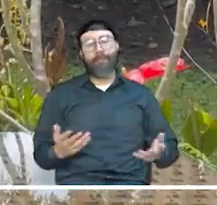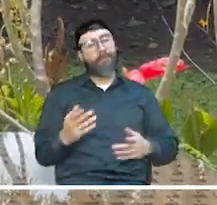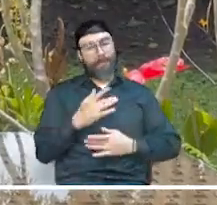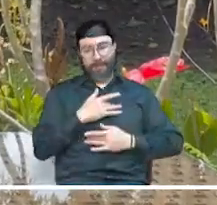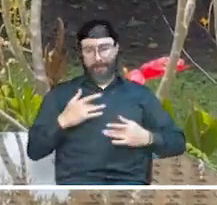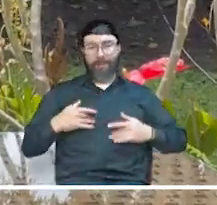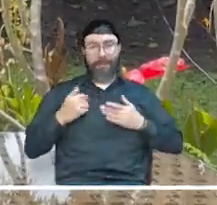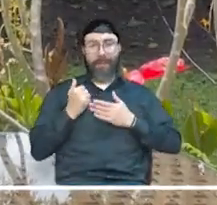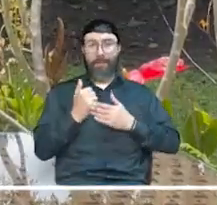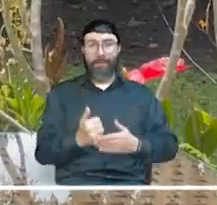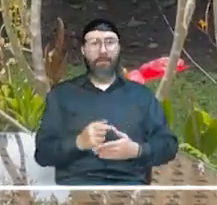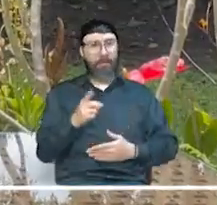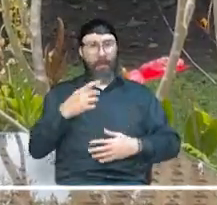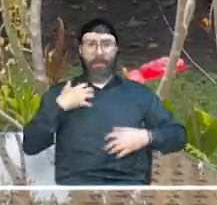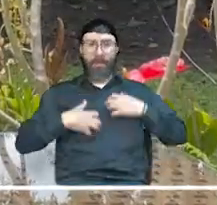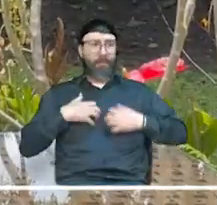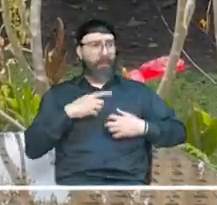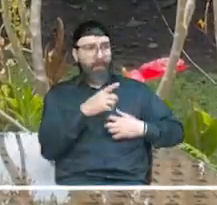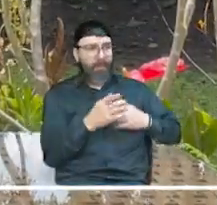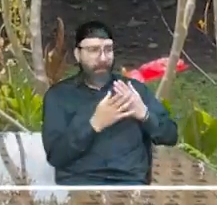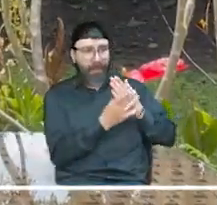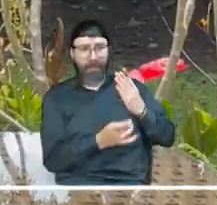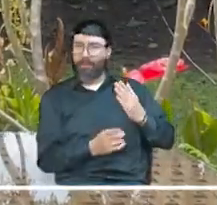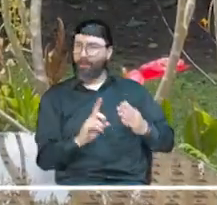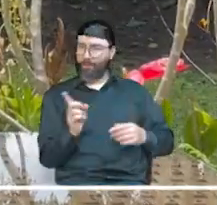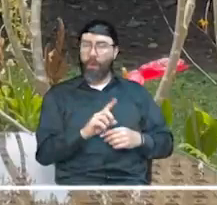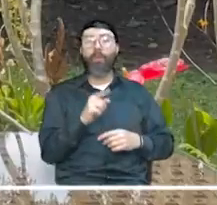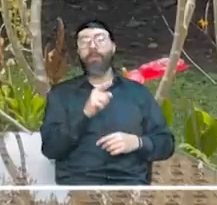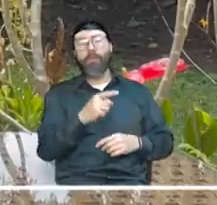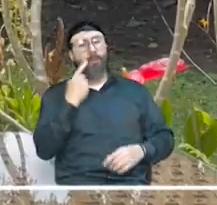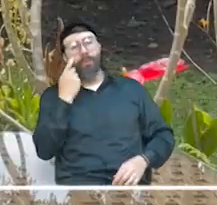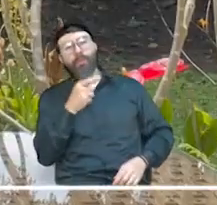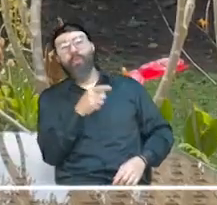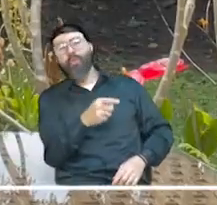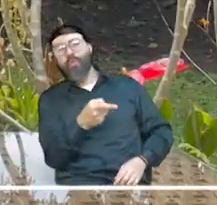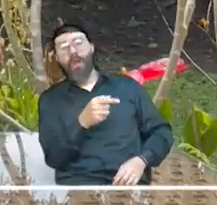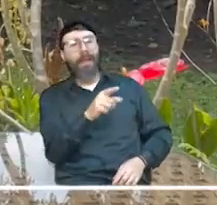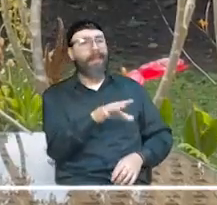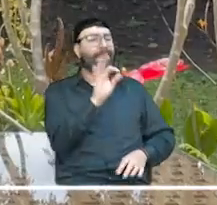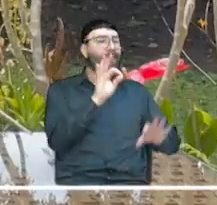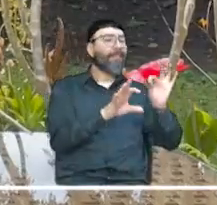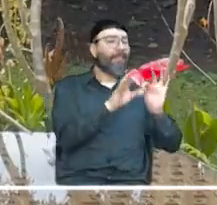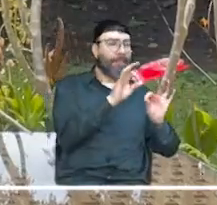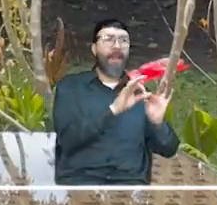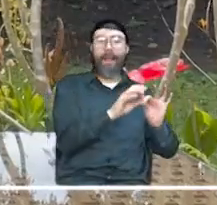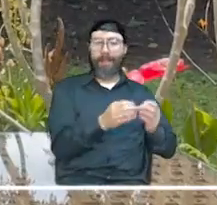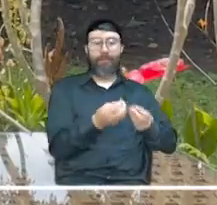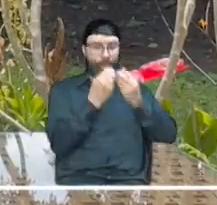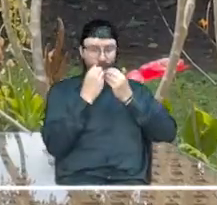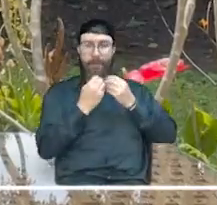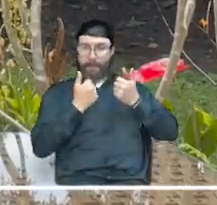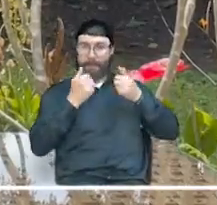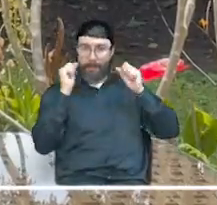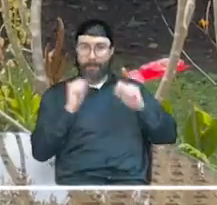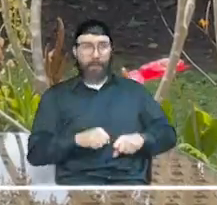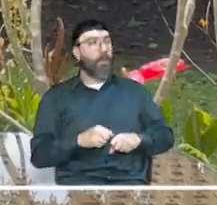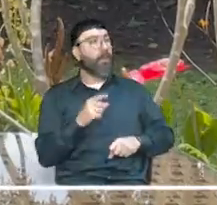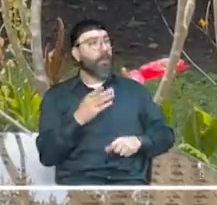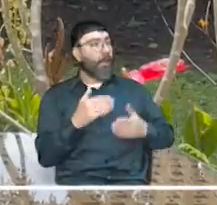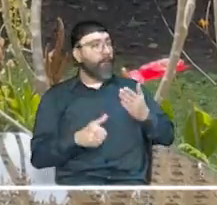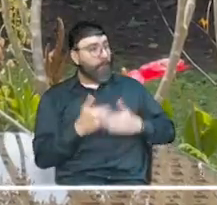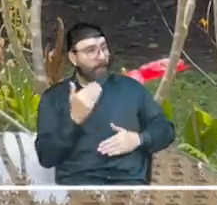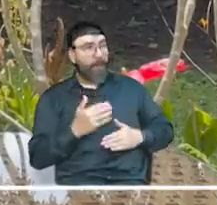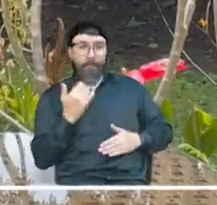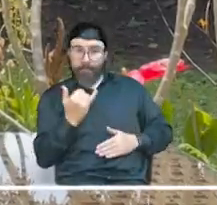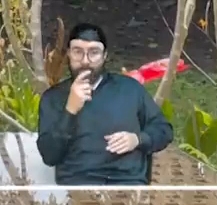Así que no le tengan miedo a las grasas, elijan muy bien cuáles grasas van a consumir y empiecen a